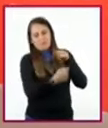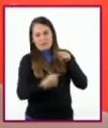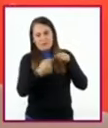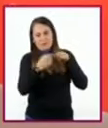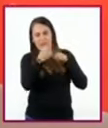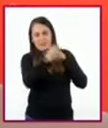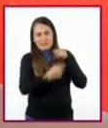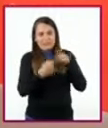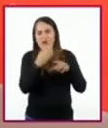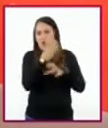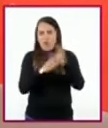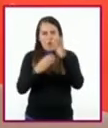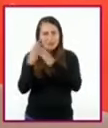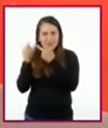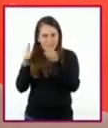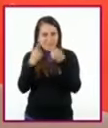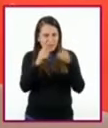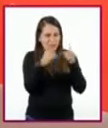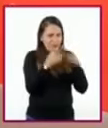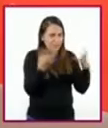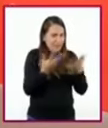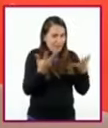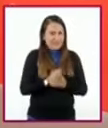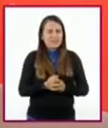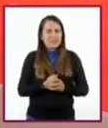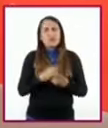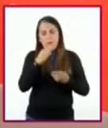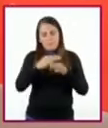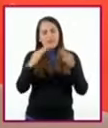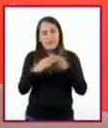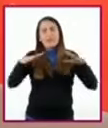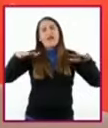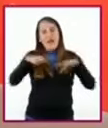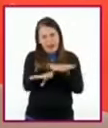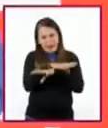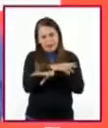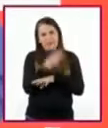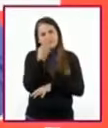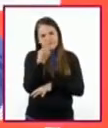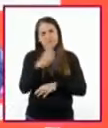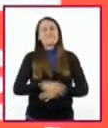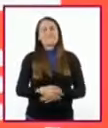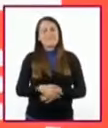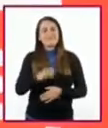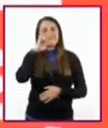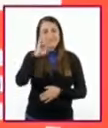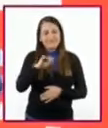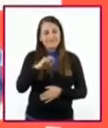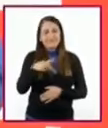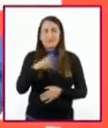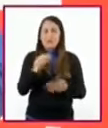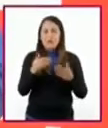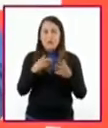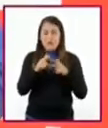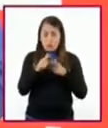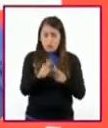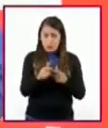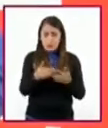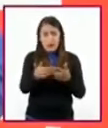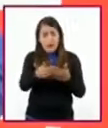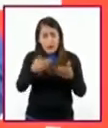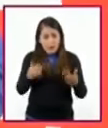bioelementos y la transformación de la materia. Exactamente. Pero antes de continuar, demos